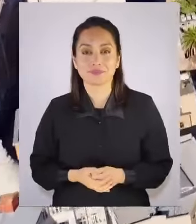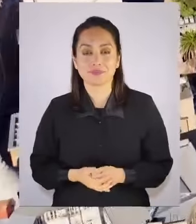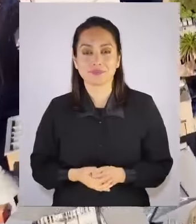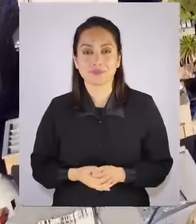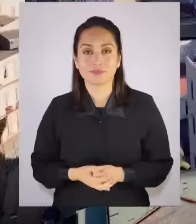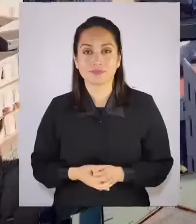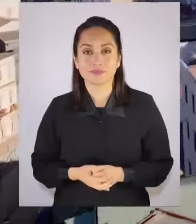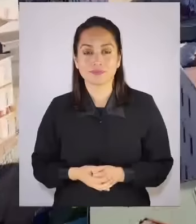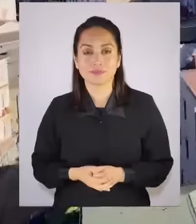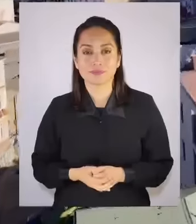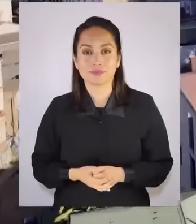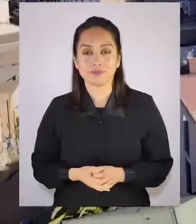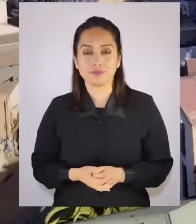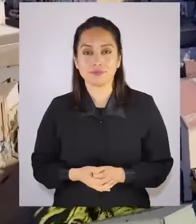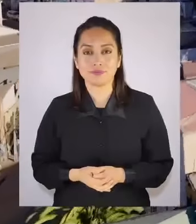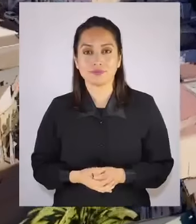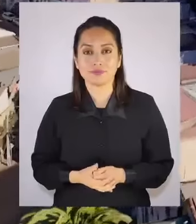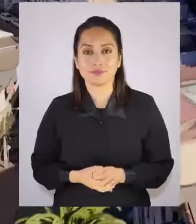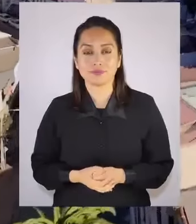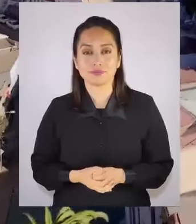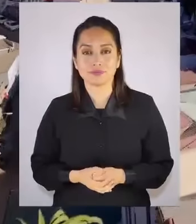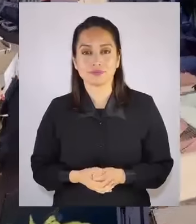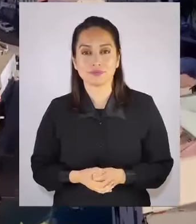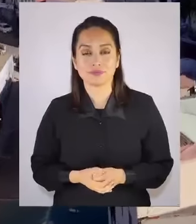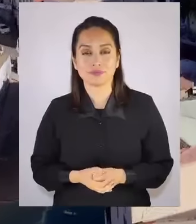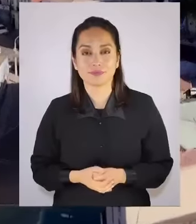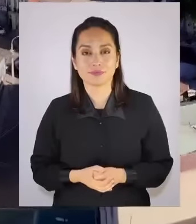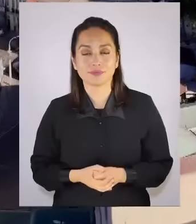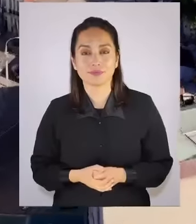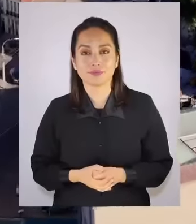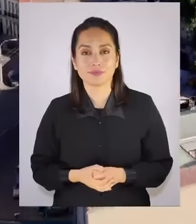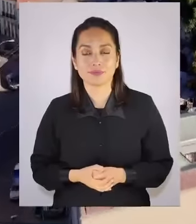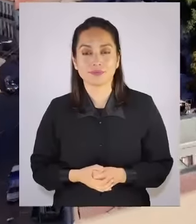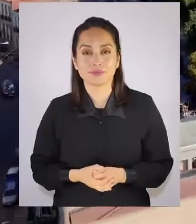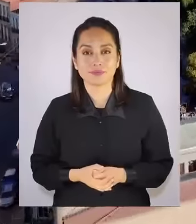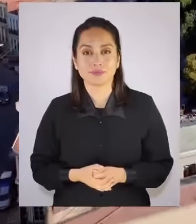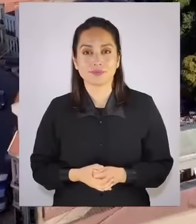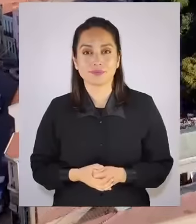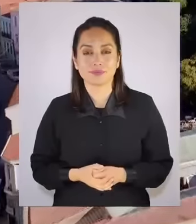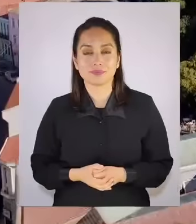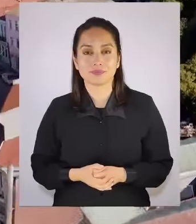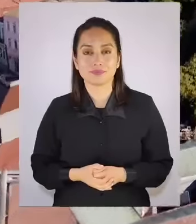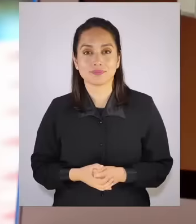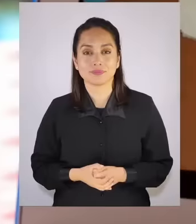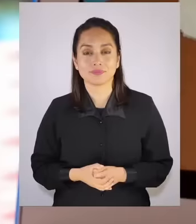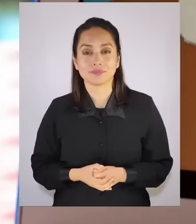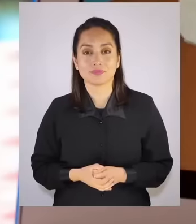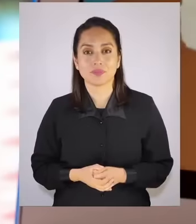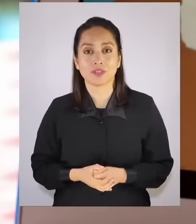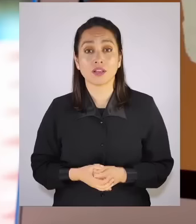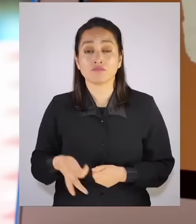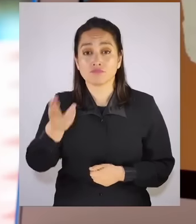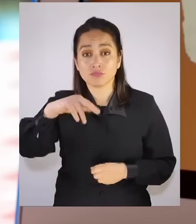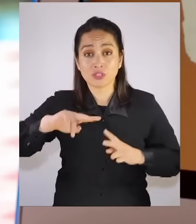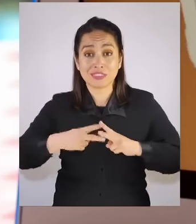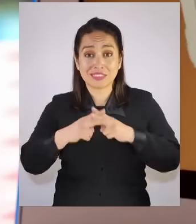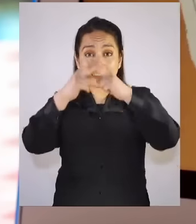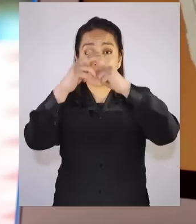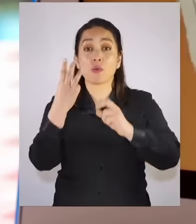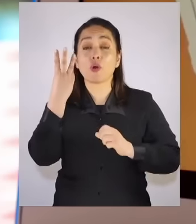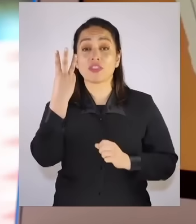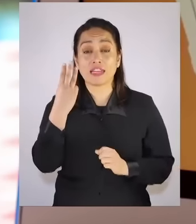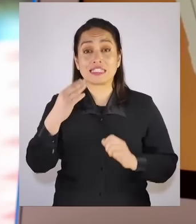Thank you. la reconstrucción en tres dimensiones en ese